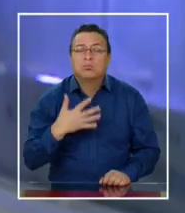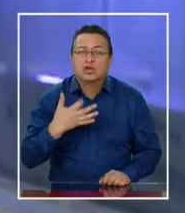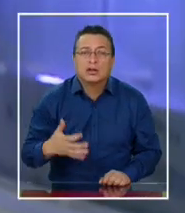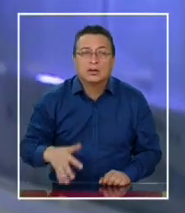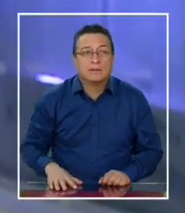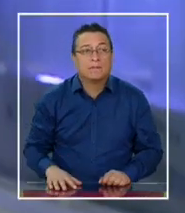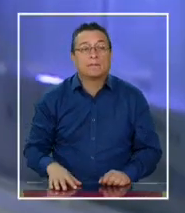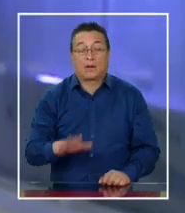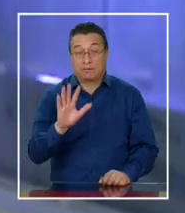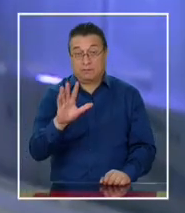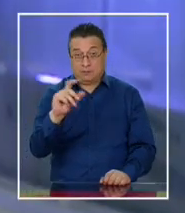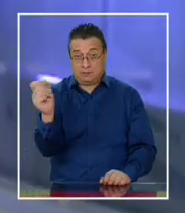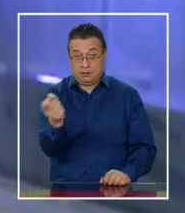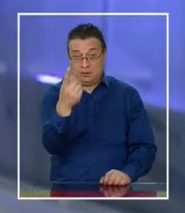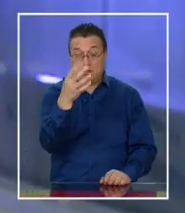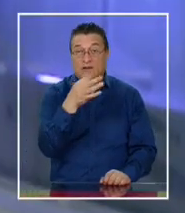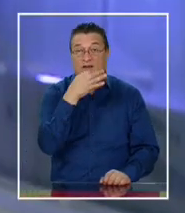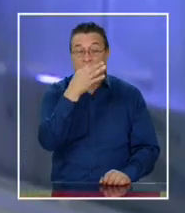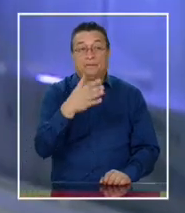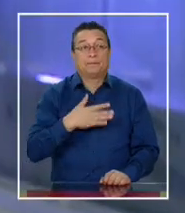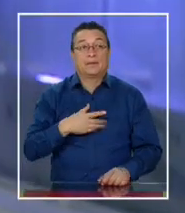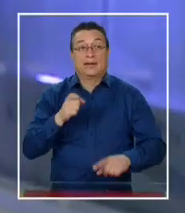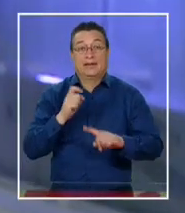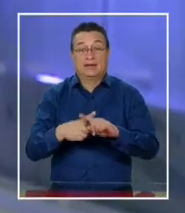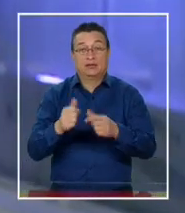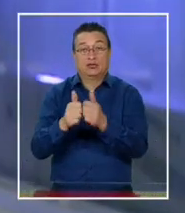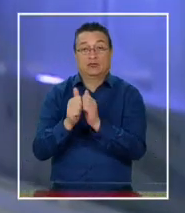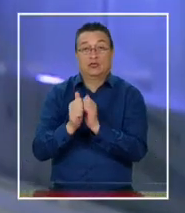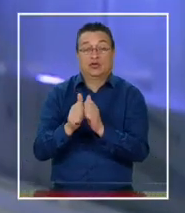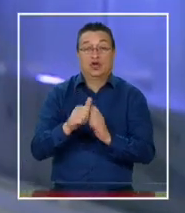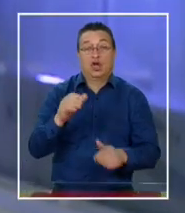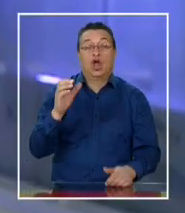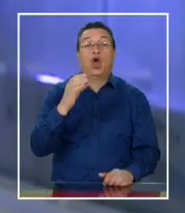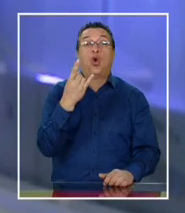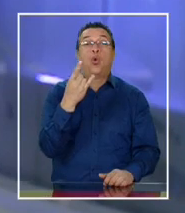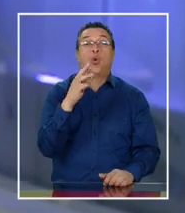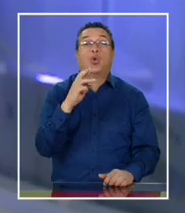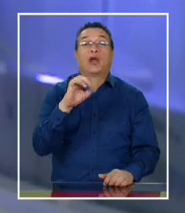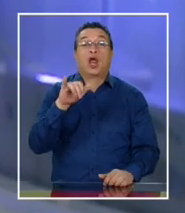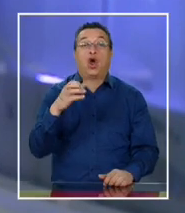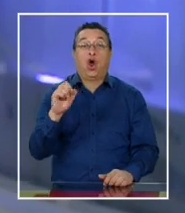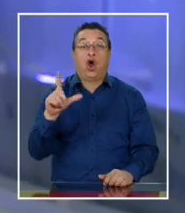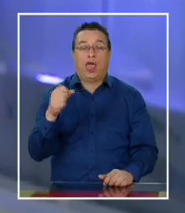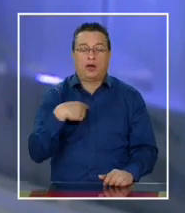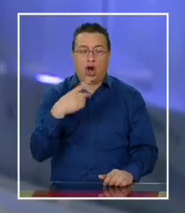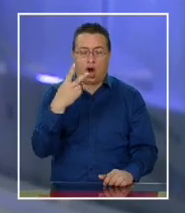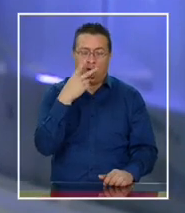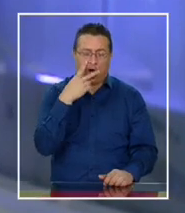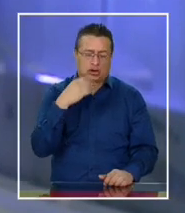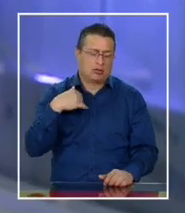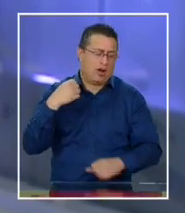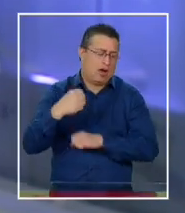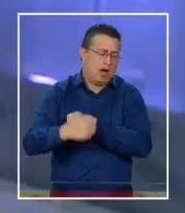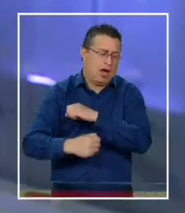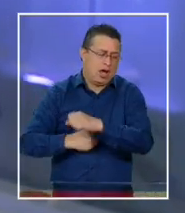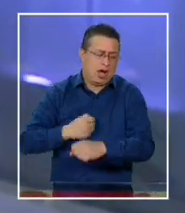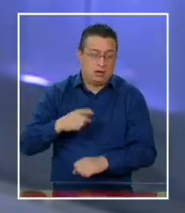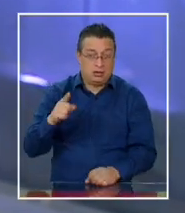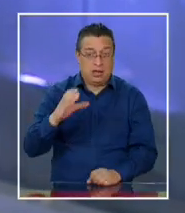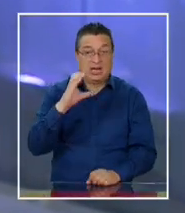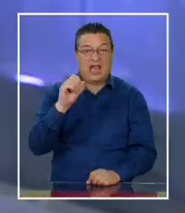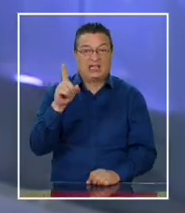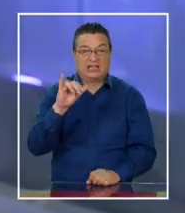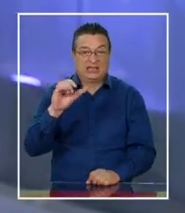primero quiero decir mi ex colega Antonio regiola es una persona que conozco de toda la vida creo que fue una